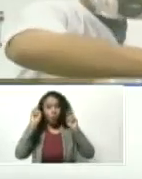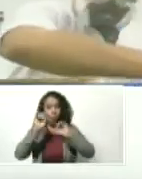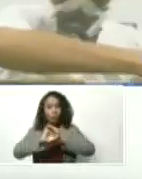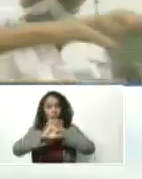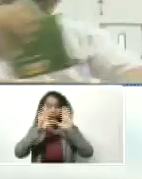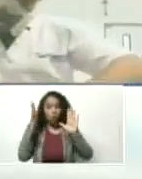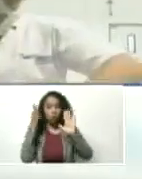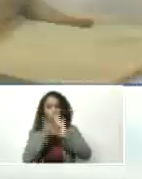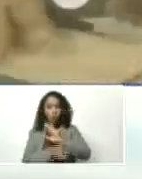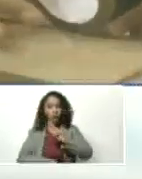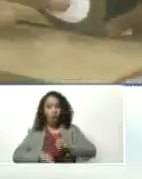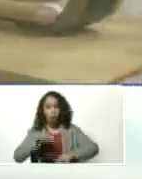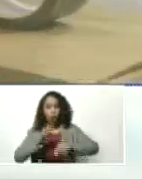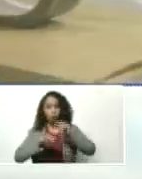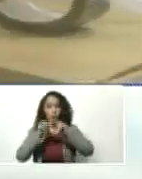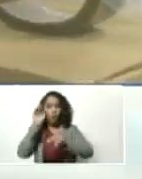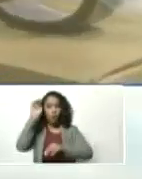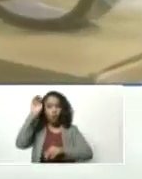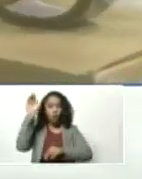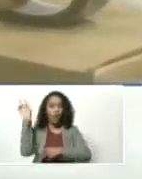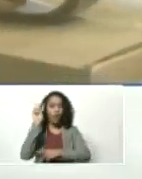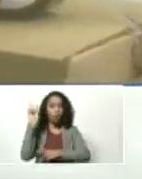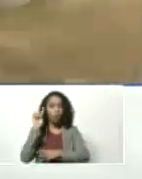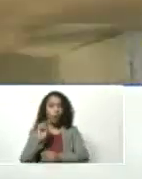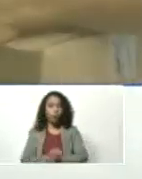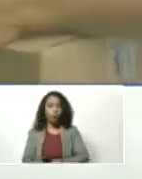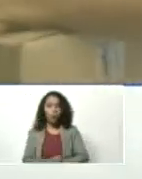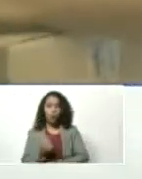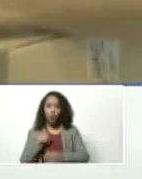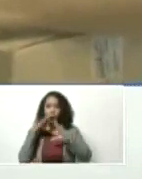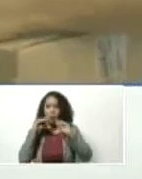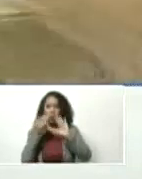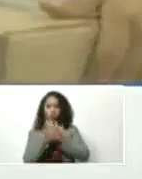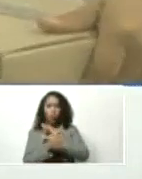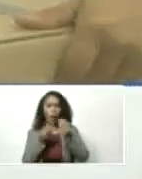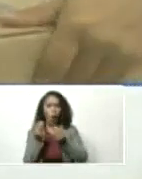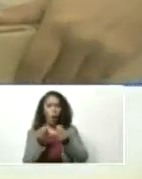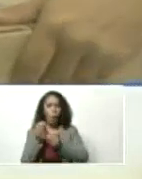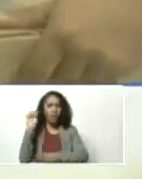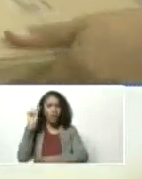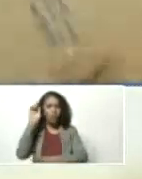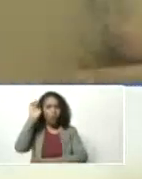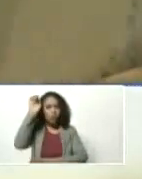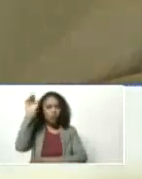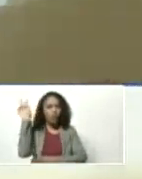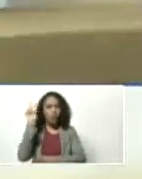sobre la construcción del futuro de Venezuela. Estoy hablando desde el futuro de Venezuela.